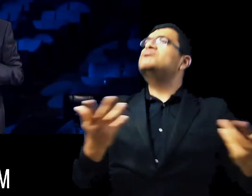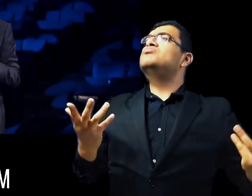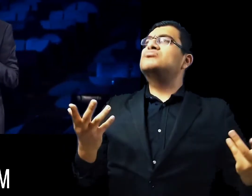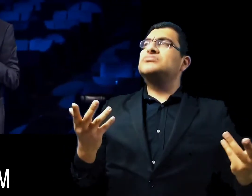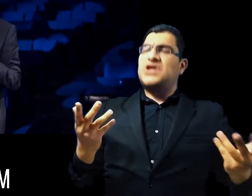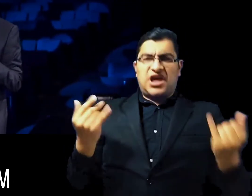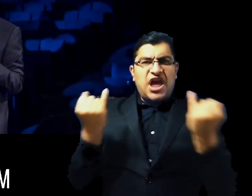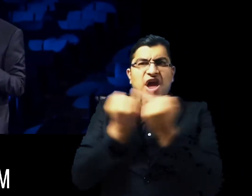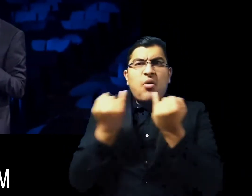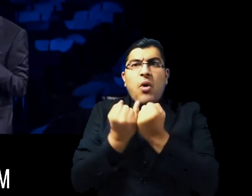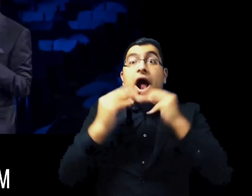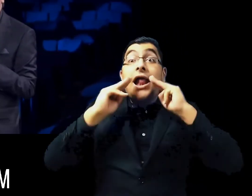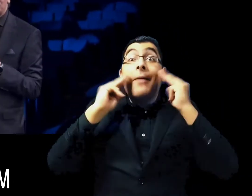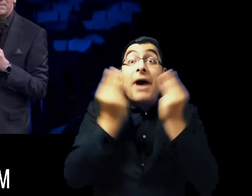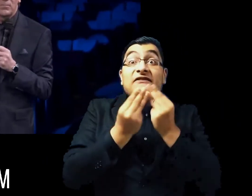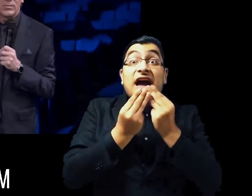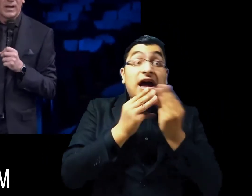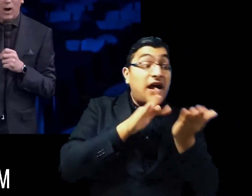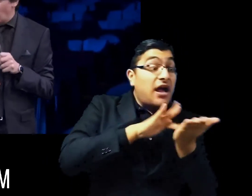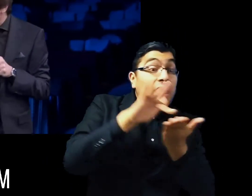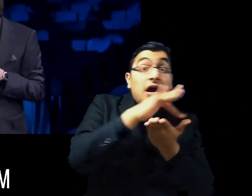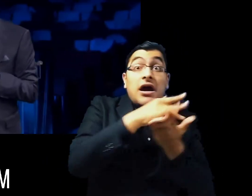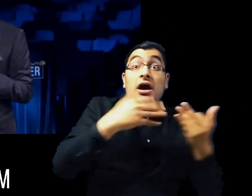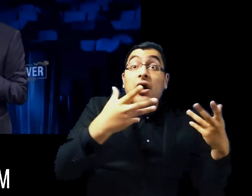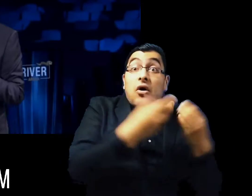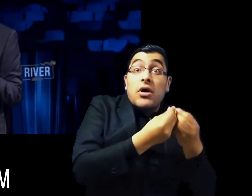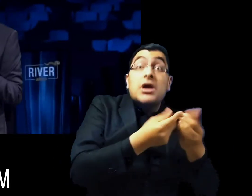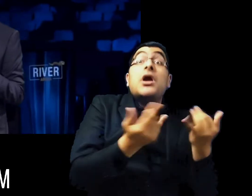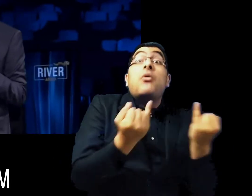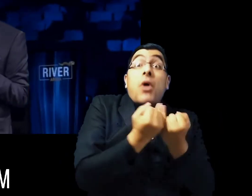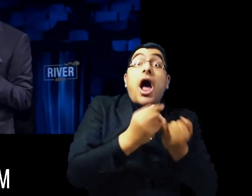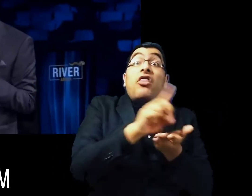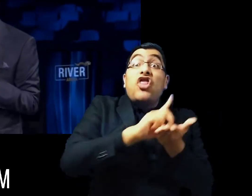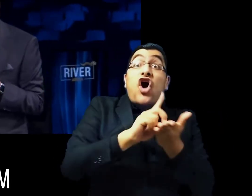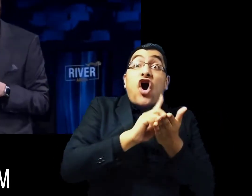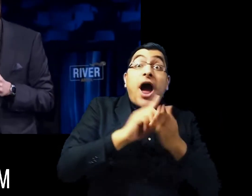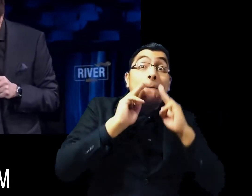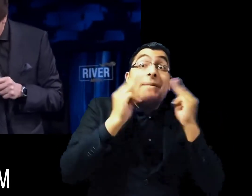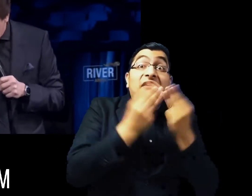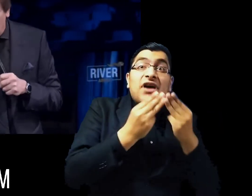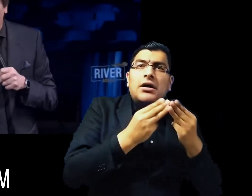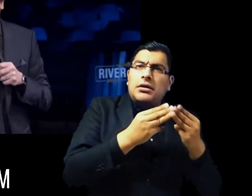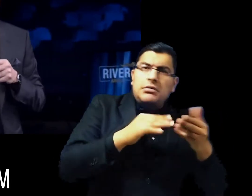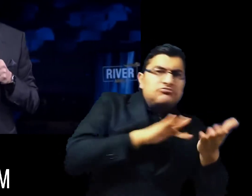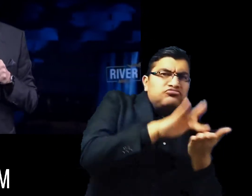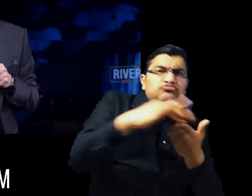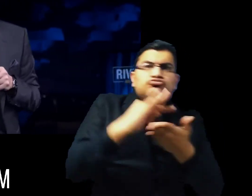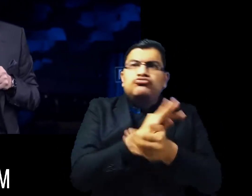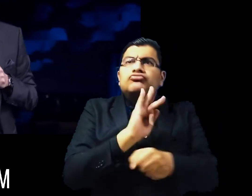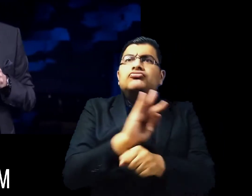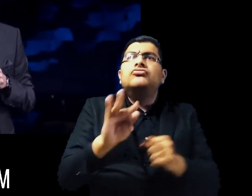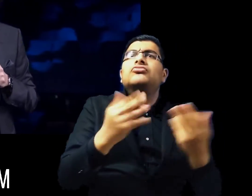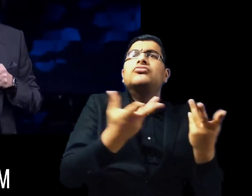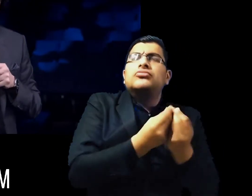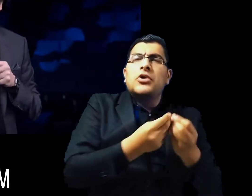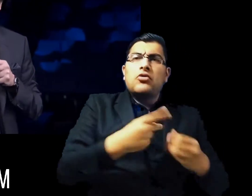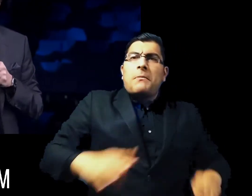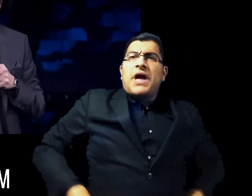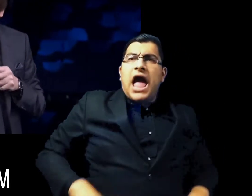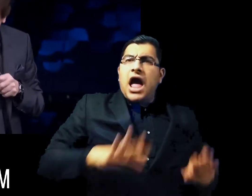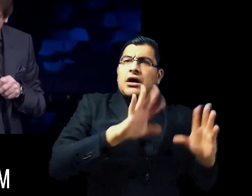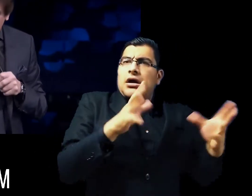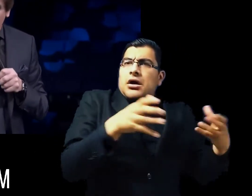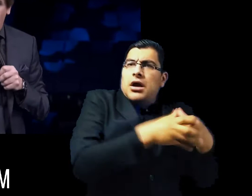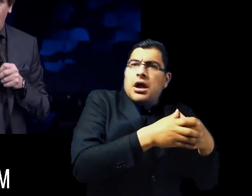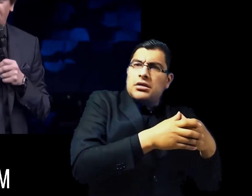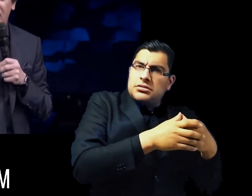Aún la mafia se defienden entre sí. Aún los carteles de la droga, los que manejan los carteles, se defienden entre sí porque a su manera tienen códigos.